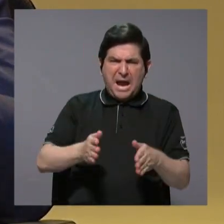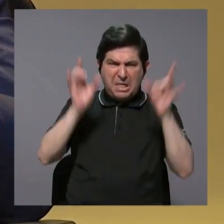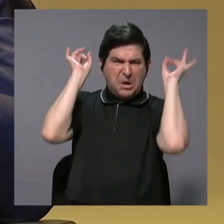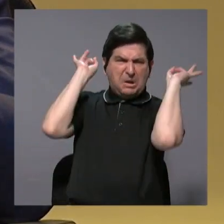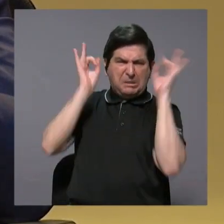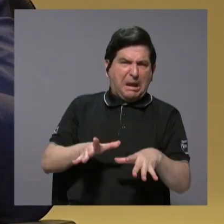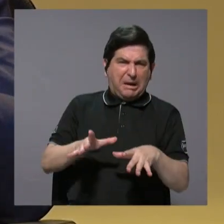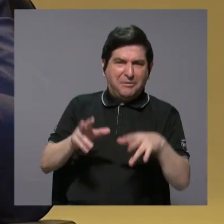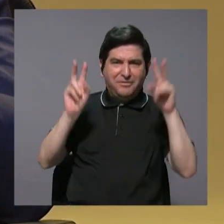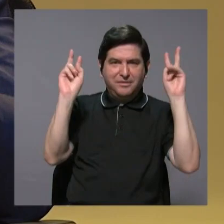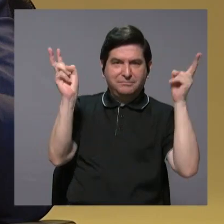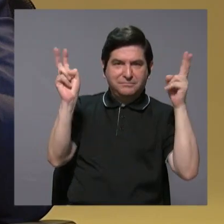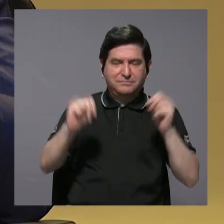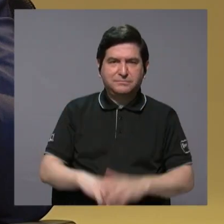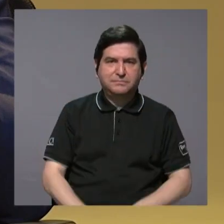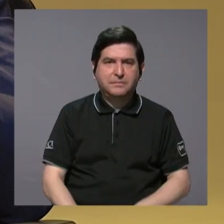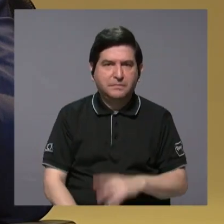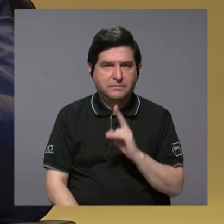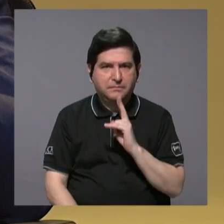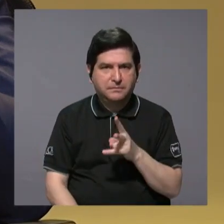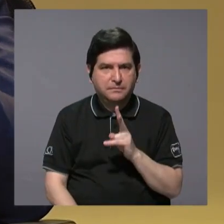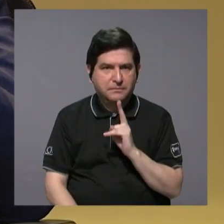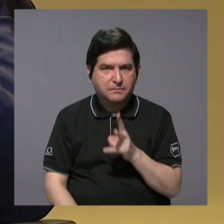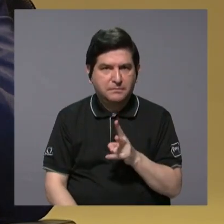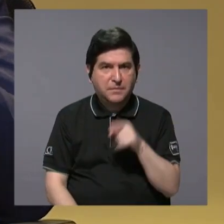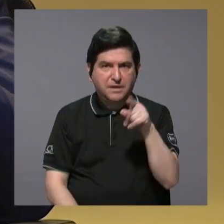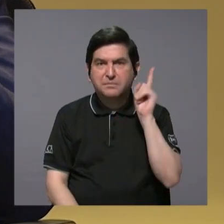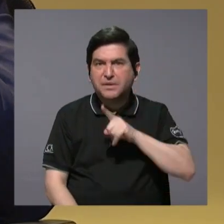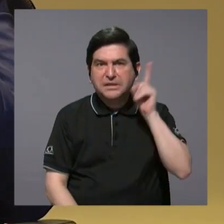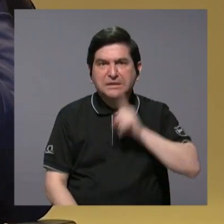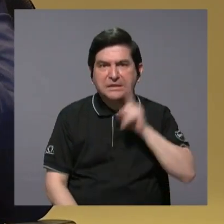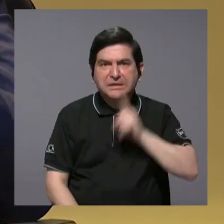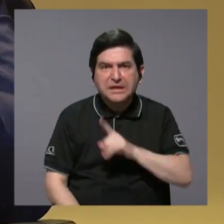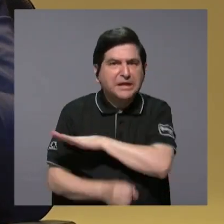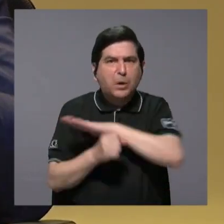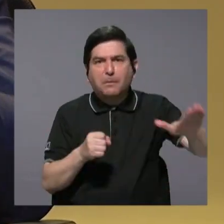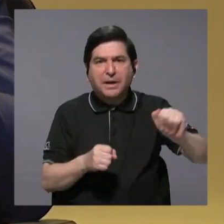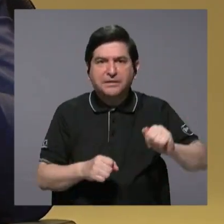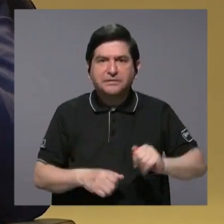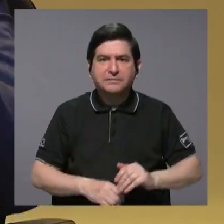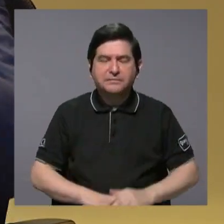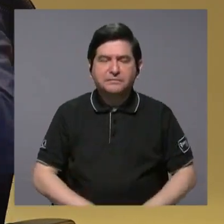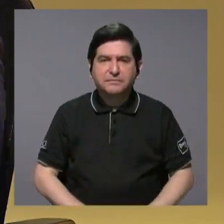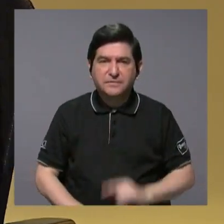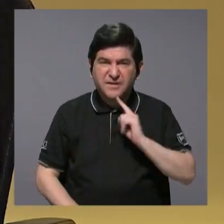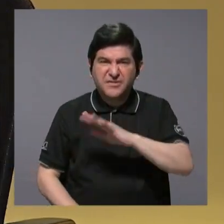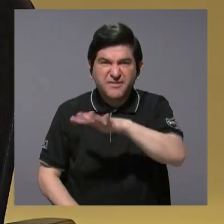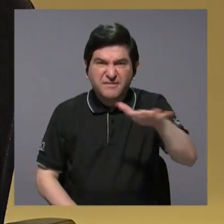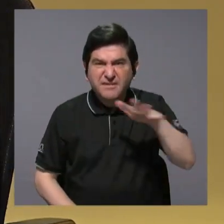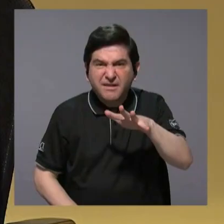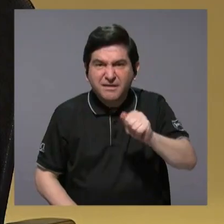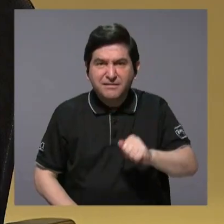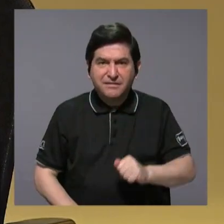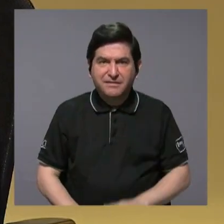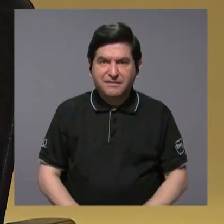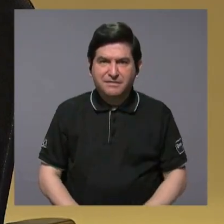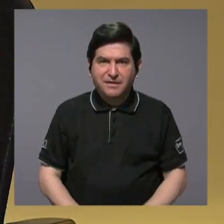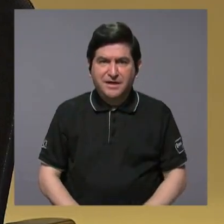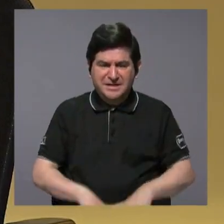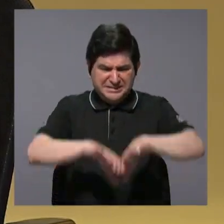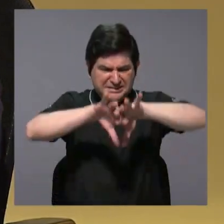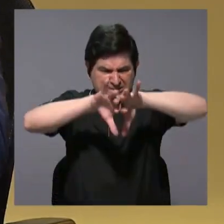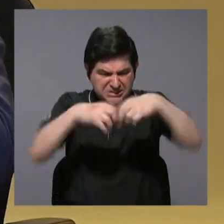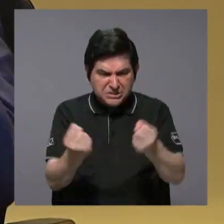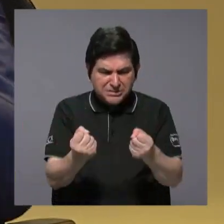empedernido. Y la verdad es que eso es falso, es absolutamente falso. La realidad ha hecho